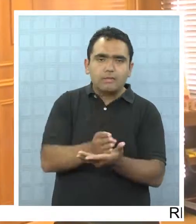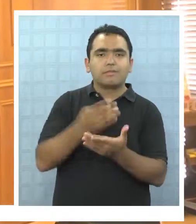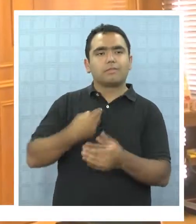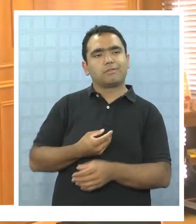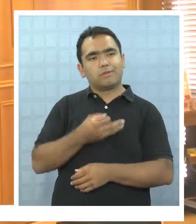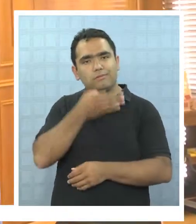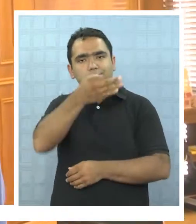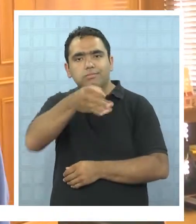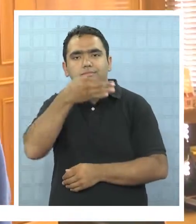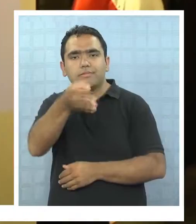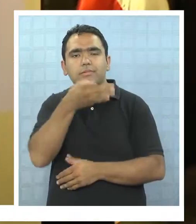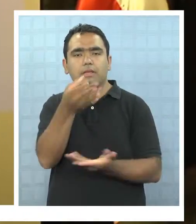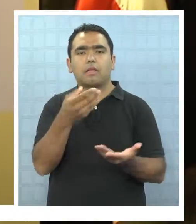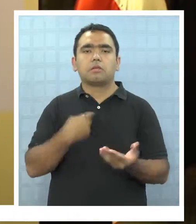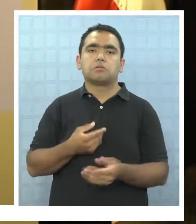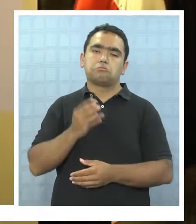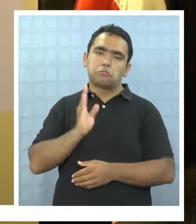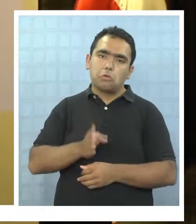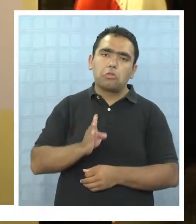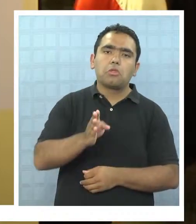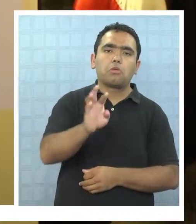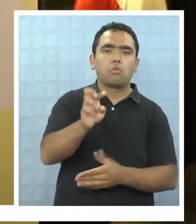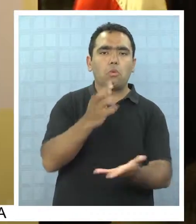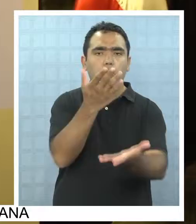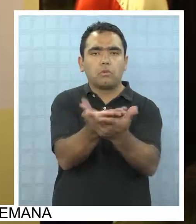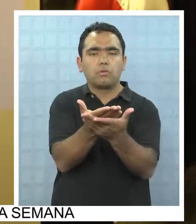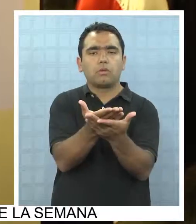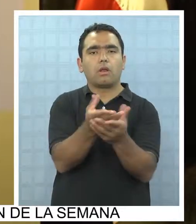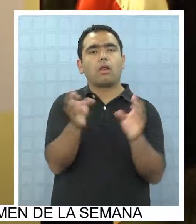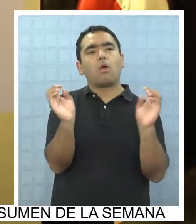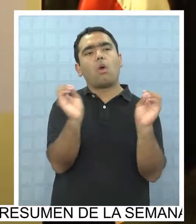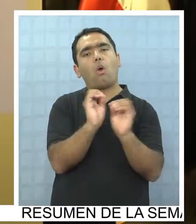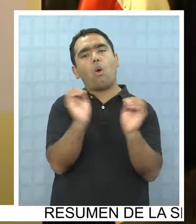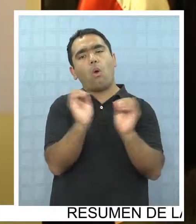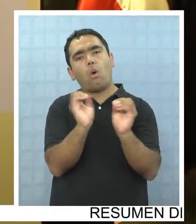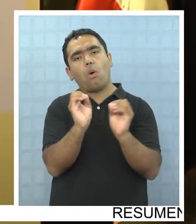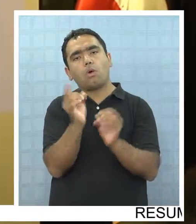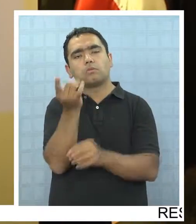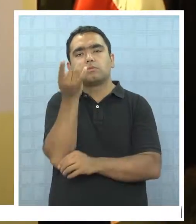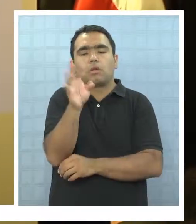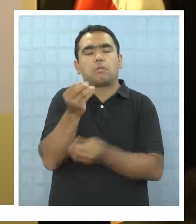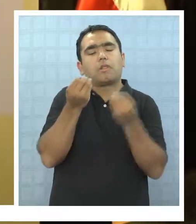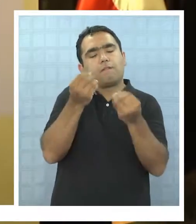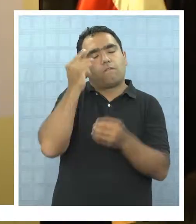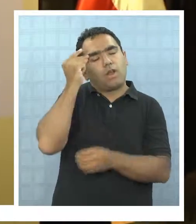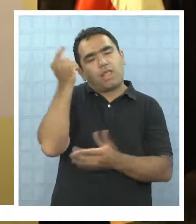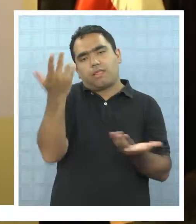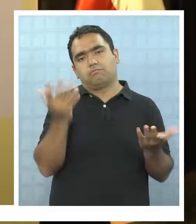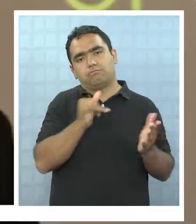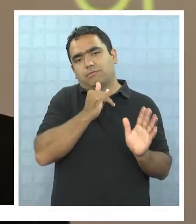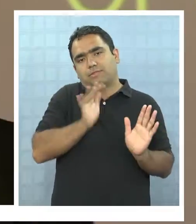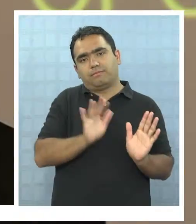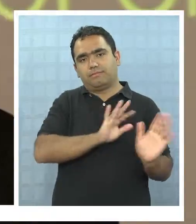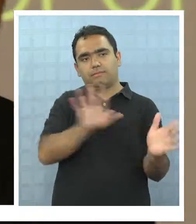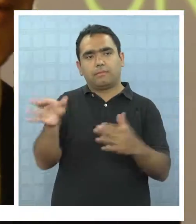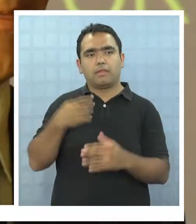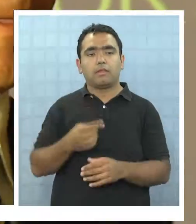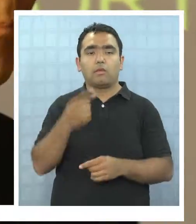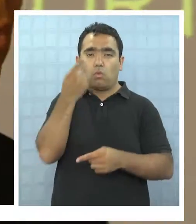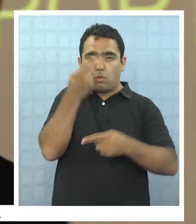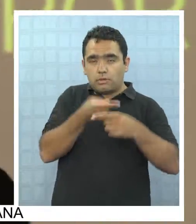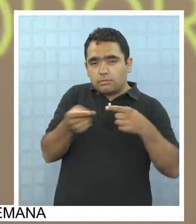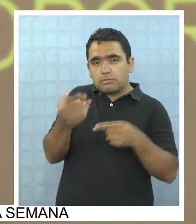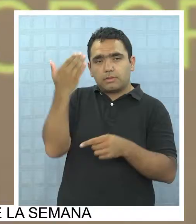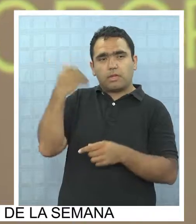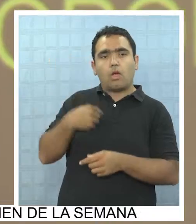y ahí vea si sigo con la candidatura o si no pasa a ser más que una buena idea. Hace una